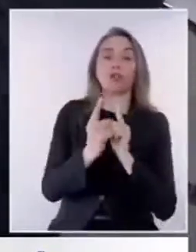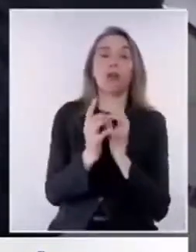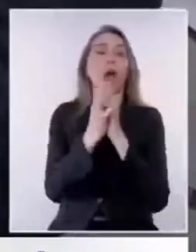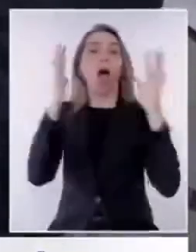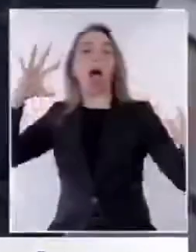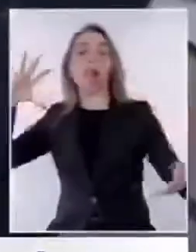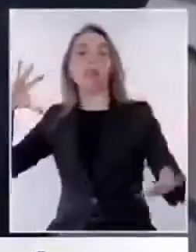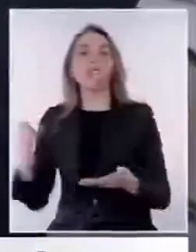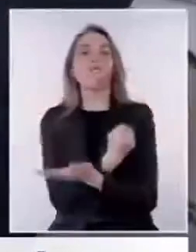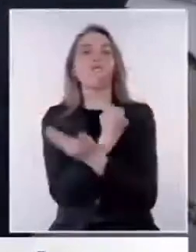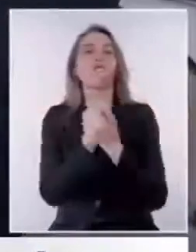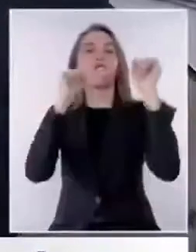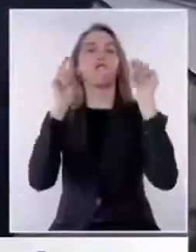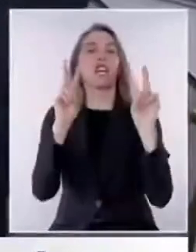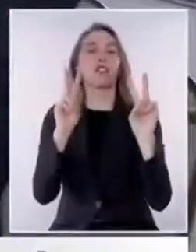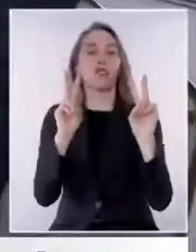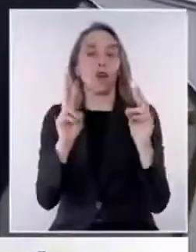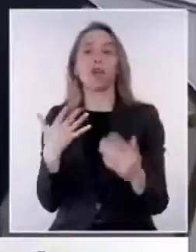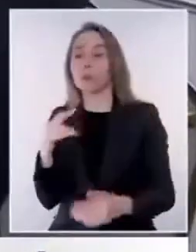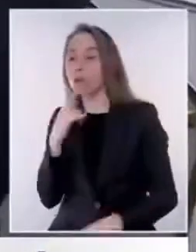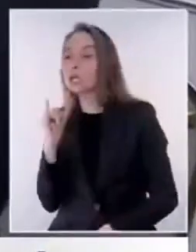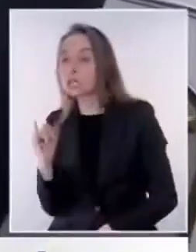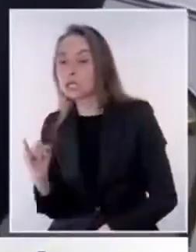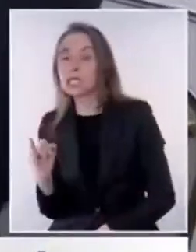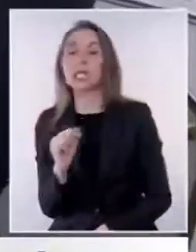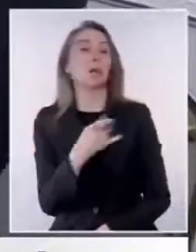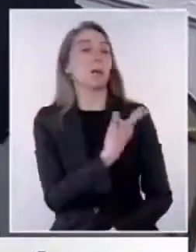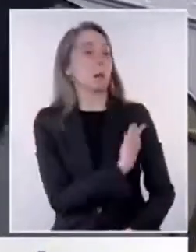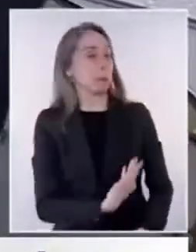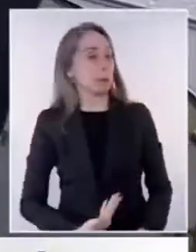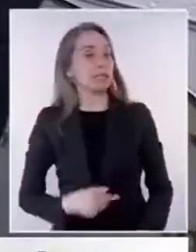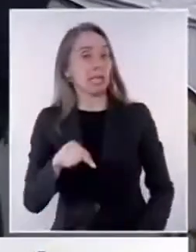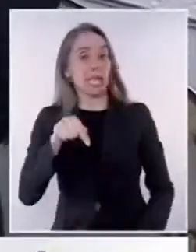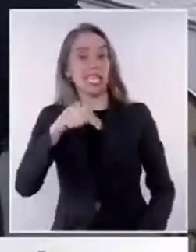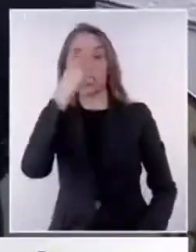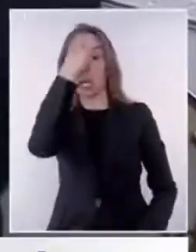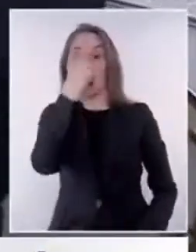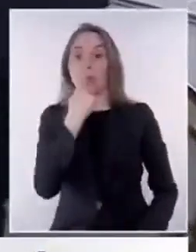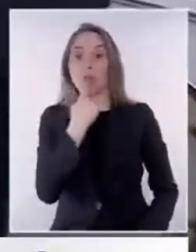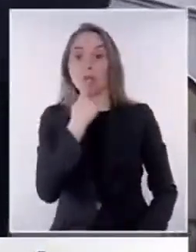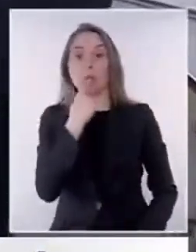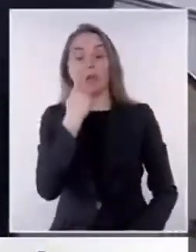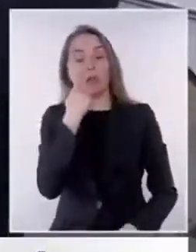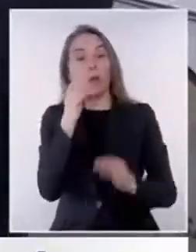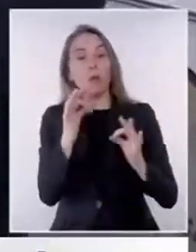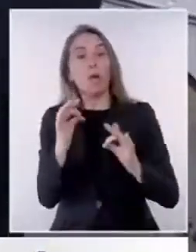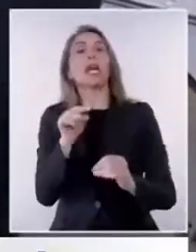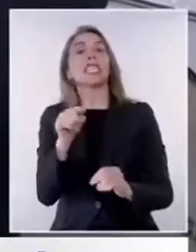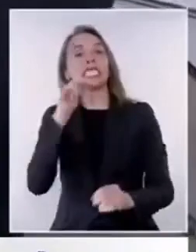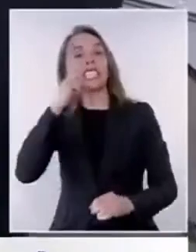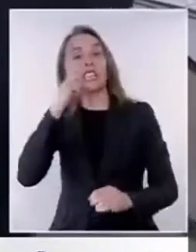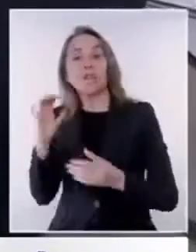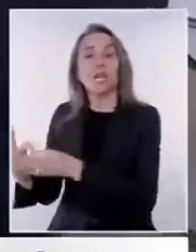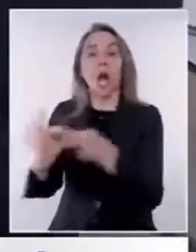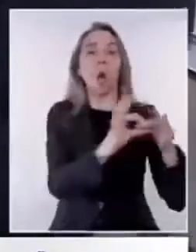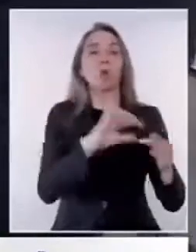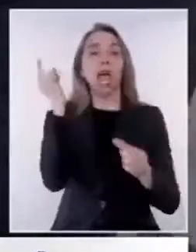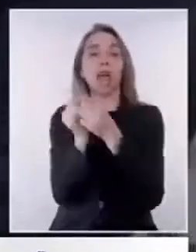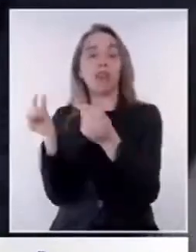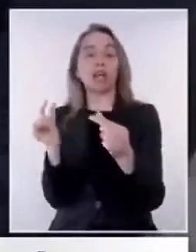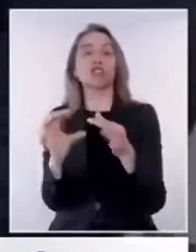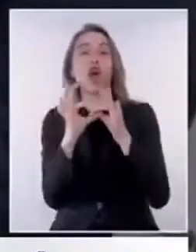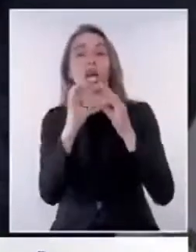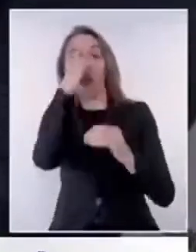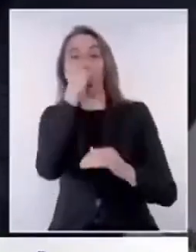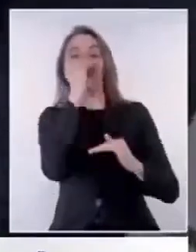victorias. Y por eso es tan importante. Efectivamente, su excelencia. De hecho, este monumento es testimonio de la unidad nacional. No lo tendríamos hoy día si no